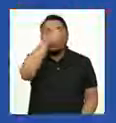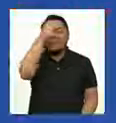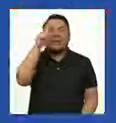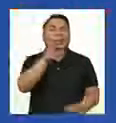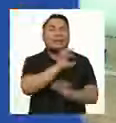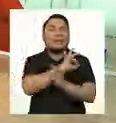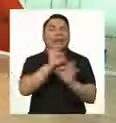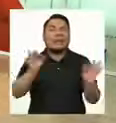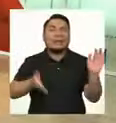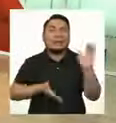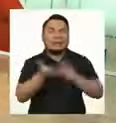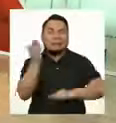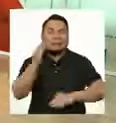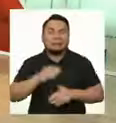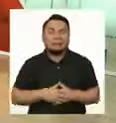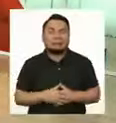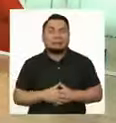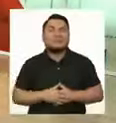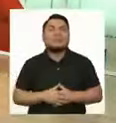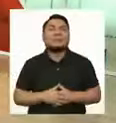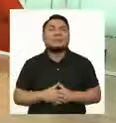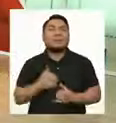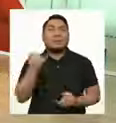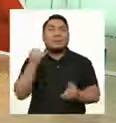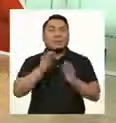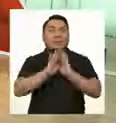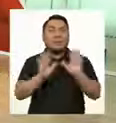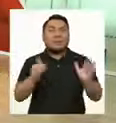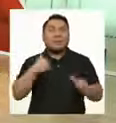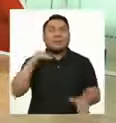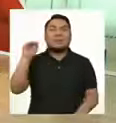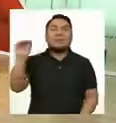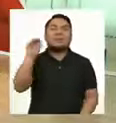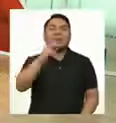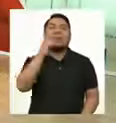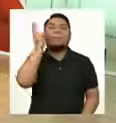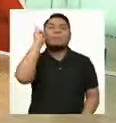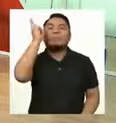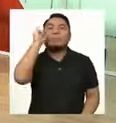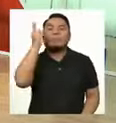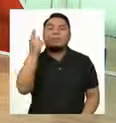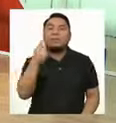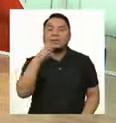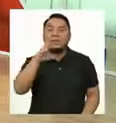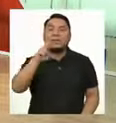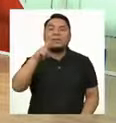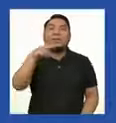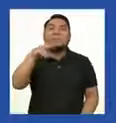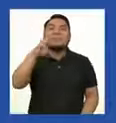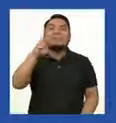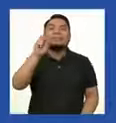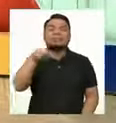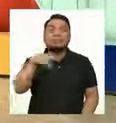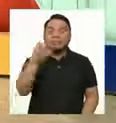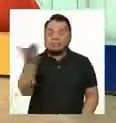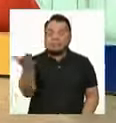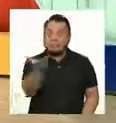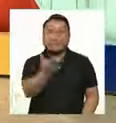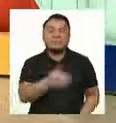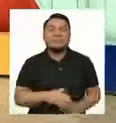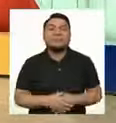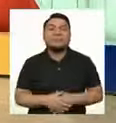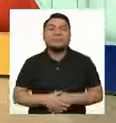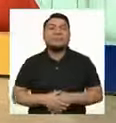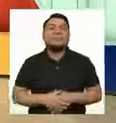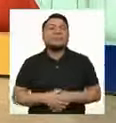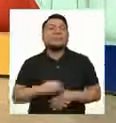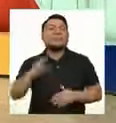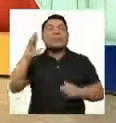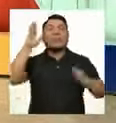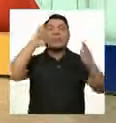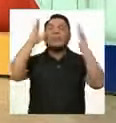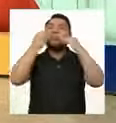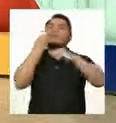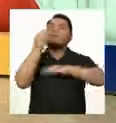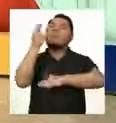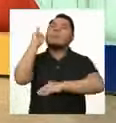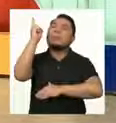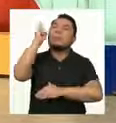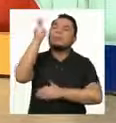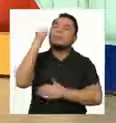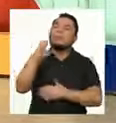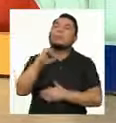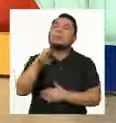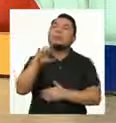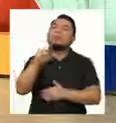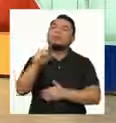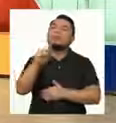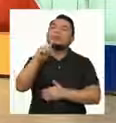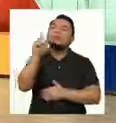sale. Ahora sí, llamemos a nuestro profesor Emerson González. Buenas tardes, profesor Emerson